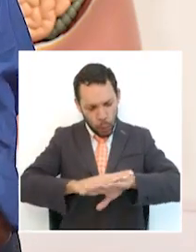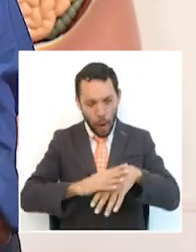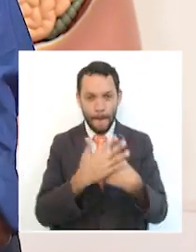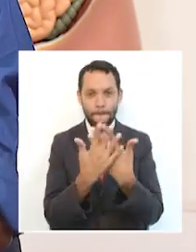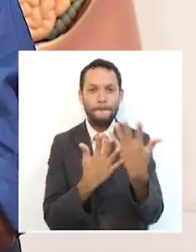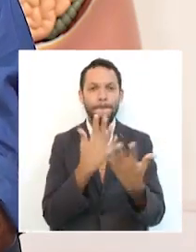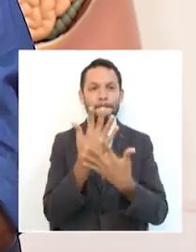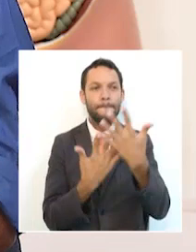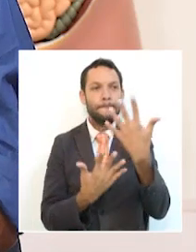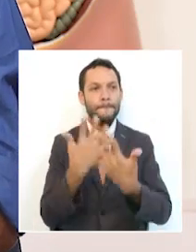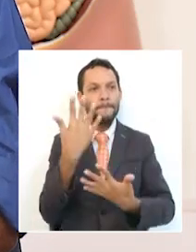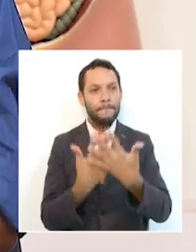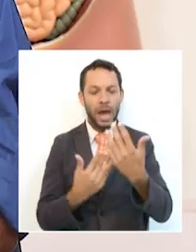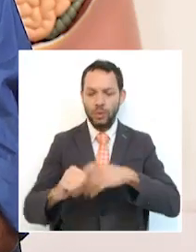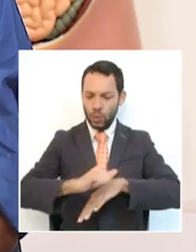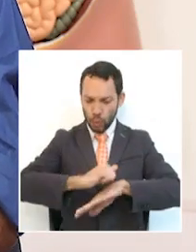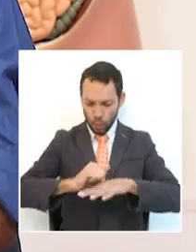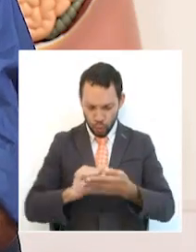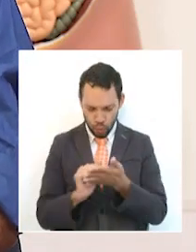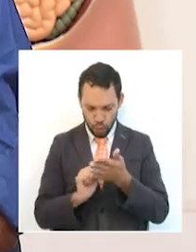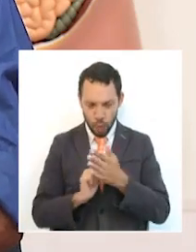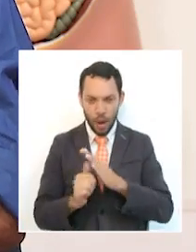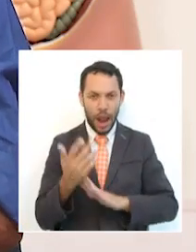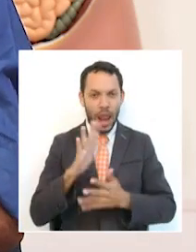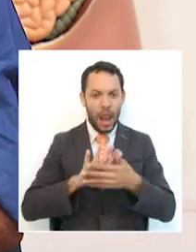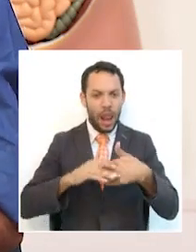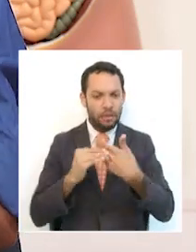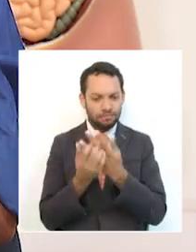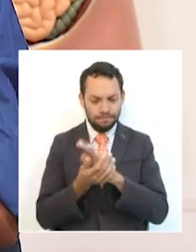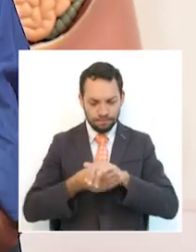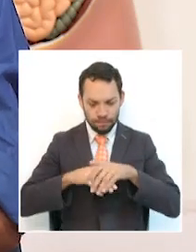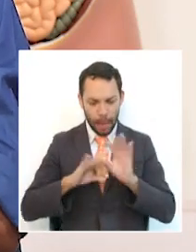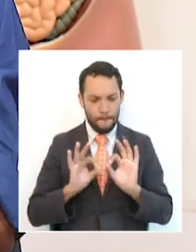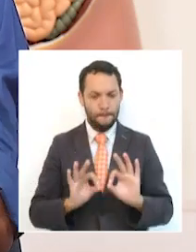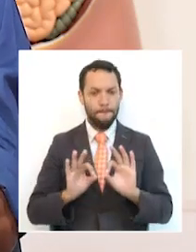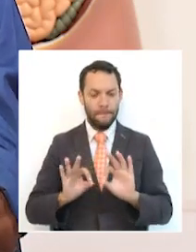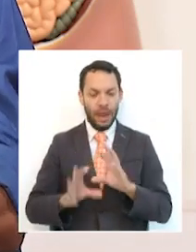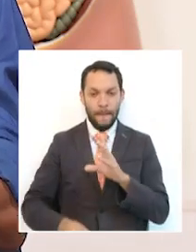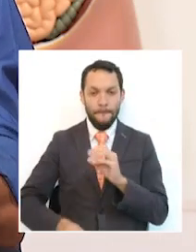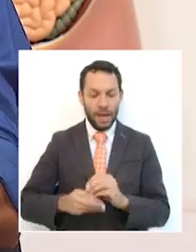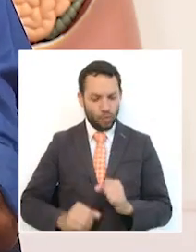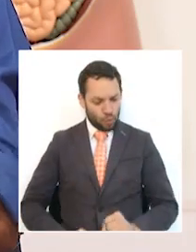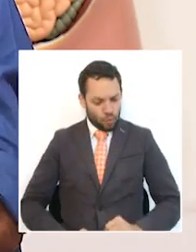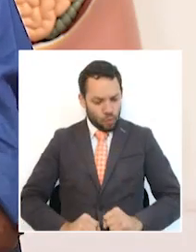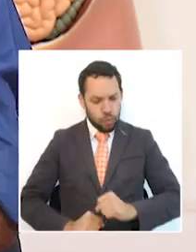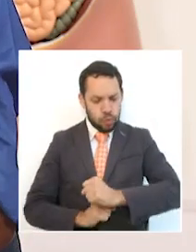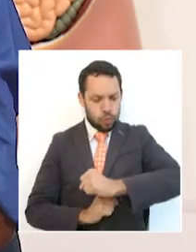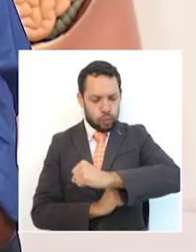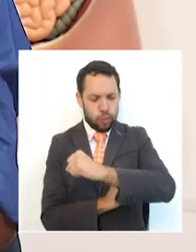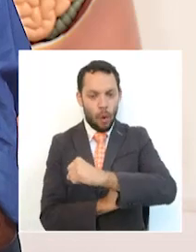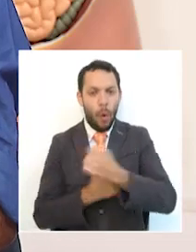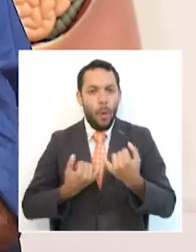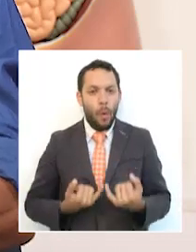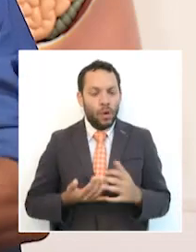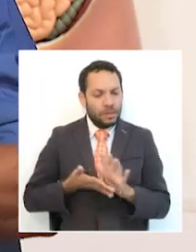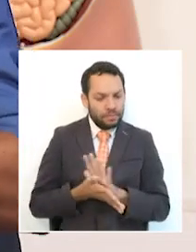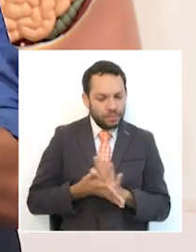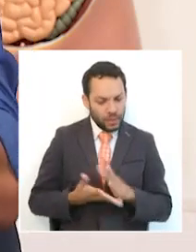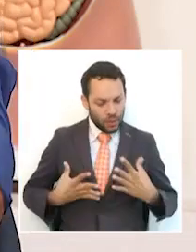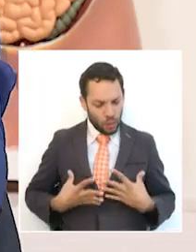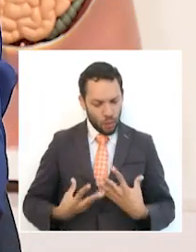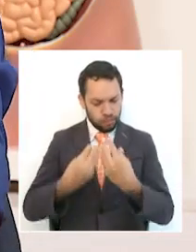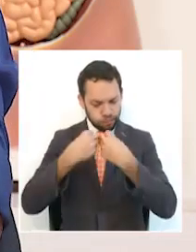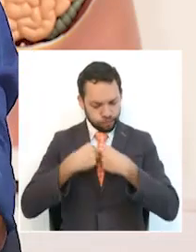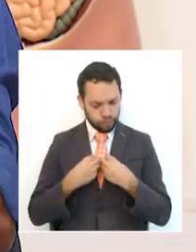que se pueda donde nos podamos contagiar como subimos defensas y lo que vamos a ir explicando en el transcurso del programa como